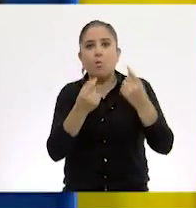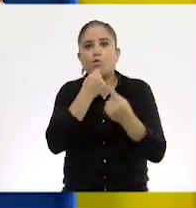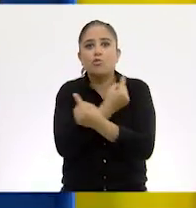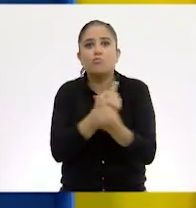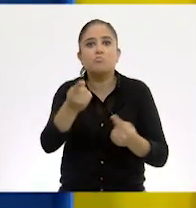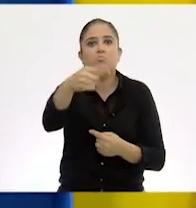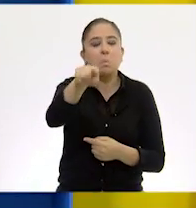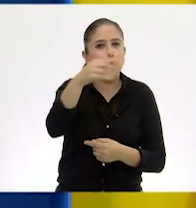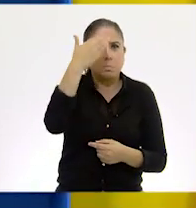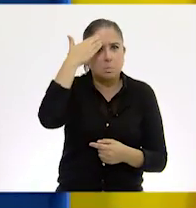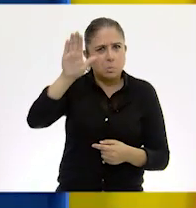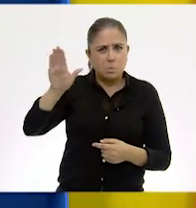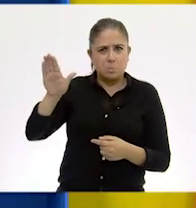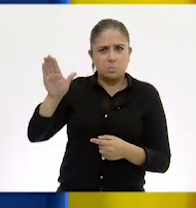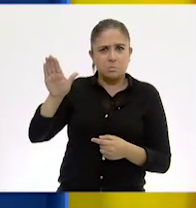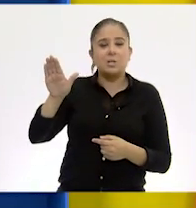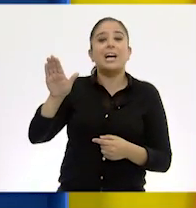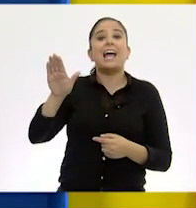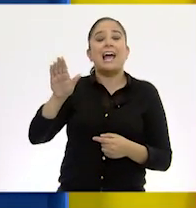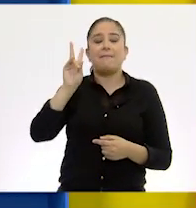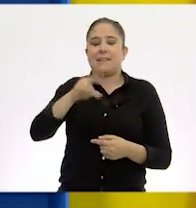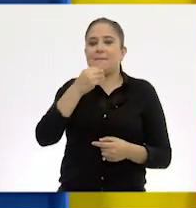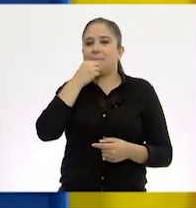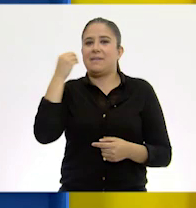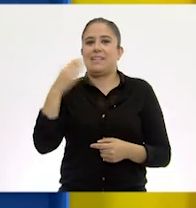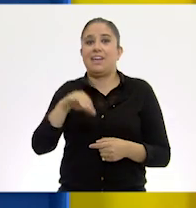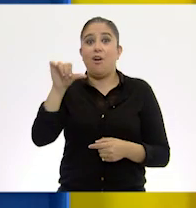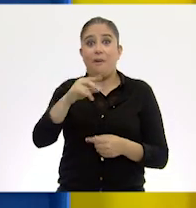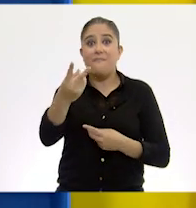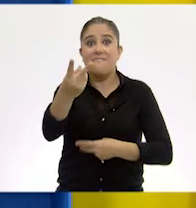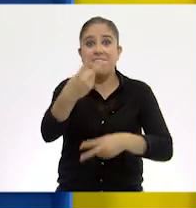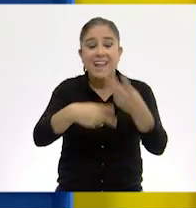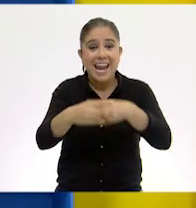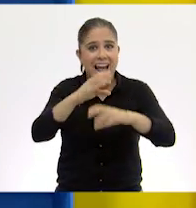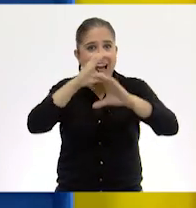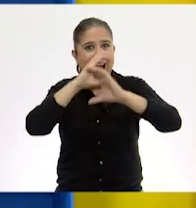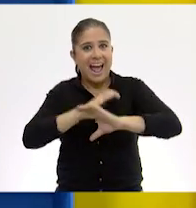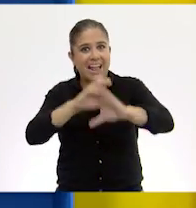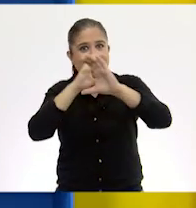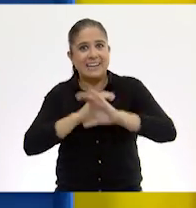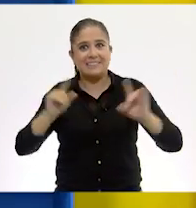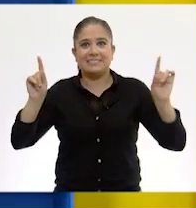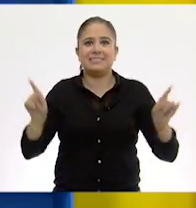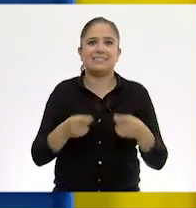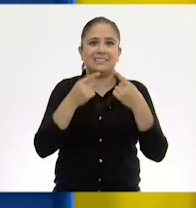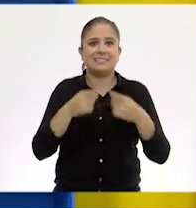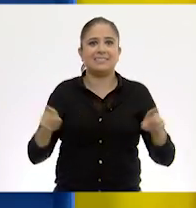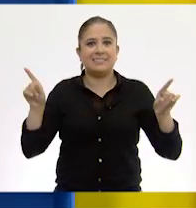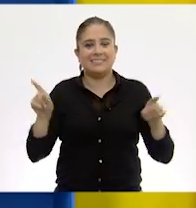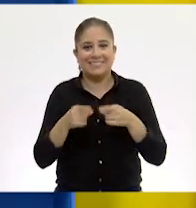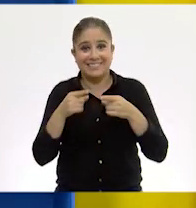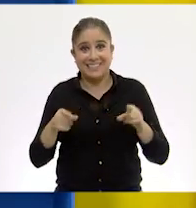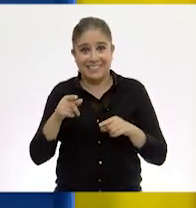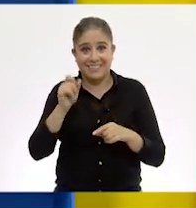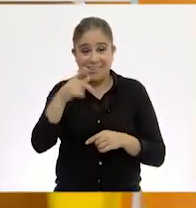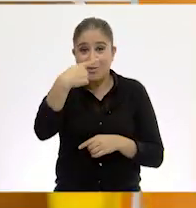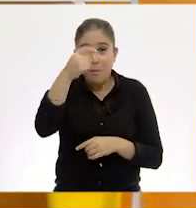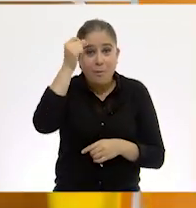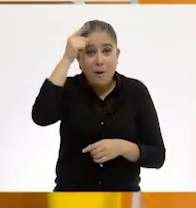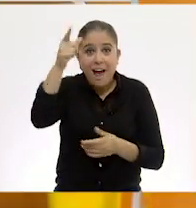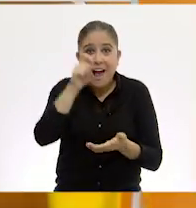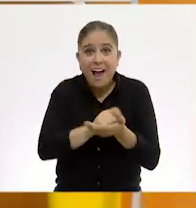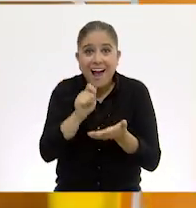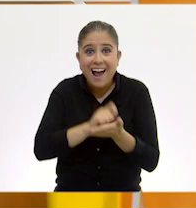casa no lo conocen muy bien y está padrísimo que hoy tú vengas a cantarnos una canción que aparte es tuya, que tú la inventaste, ¿cierto? Así es,